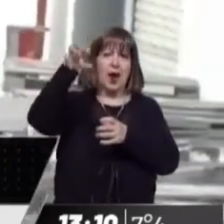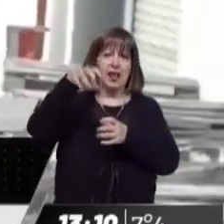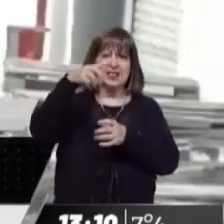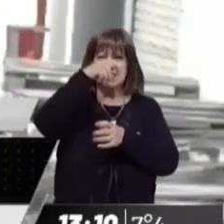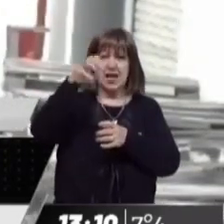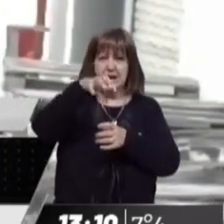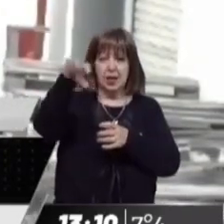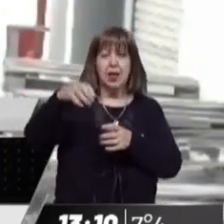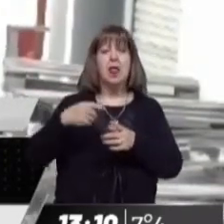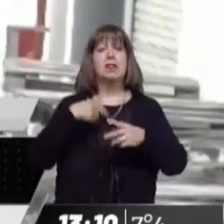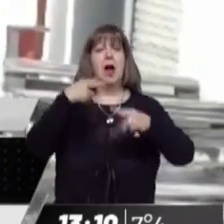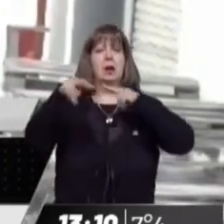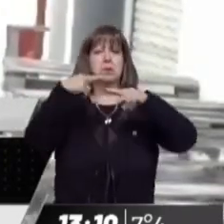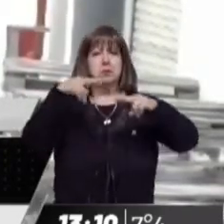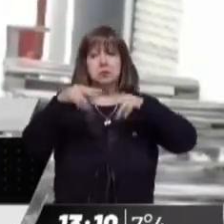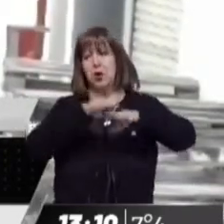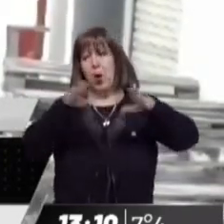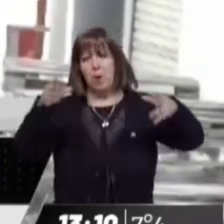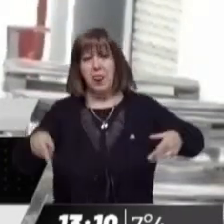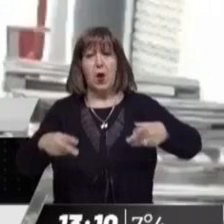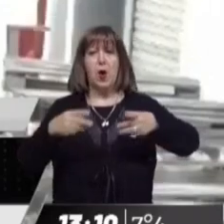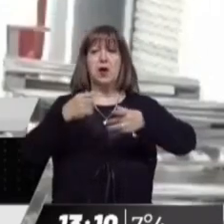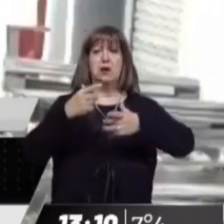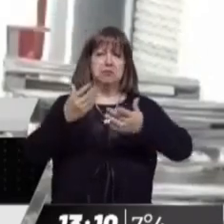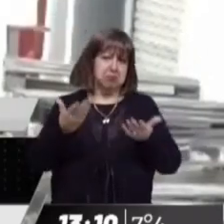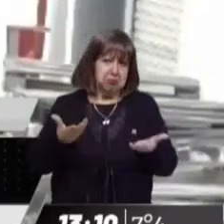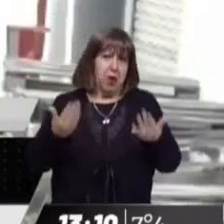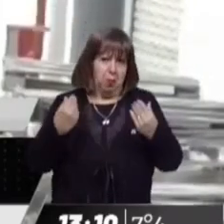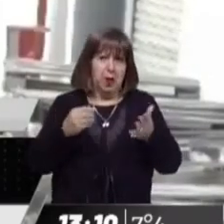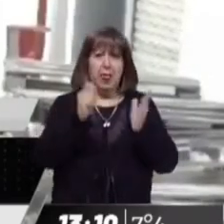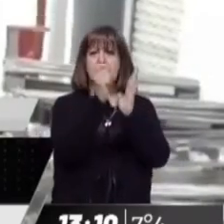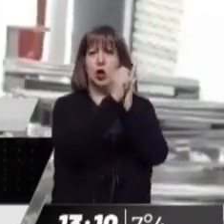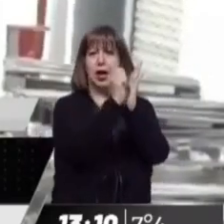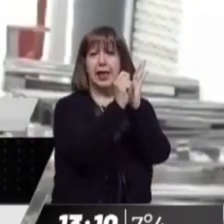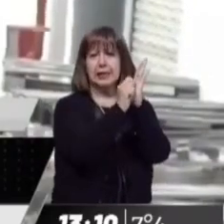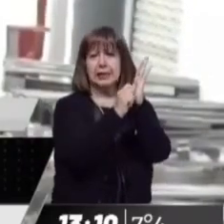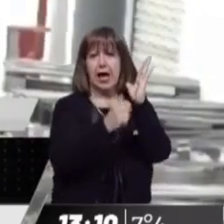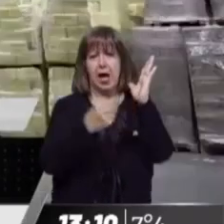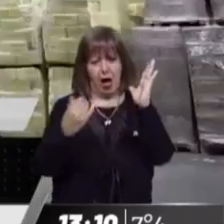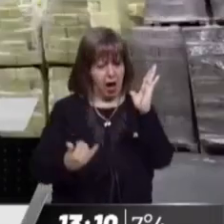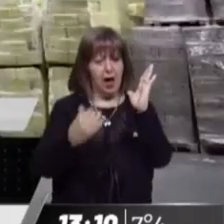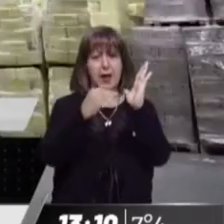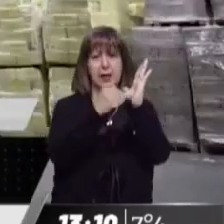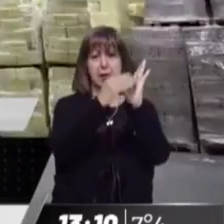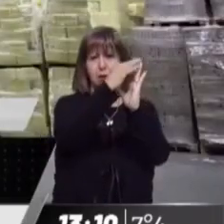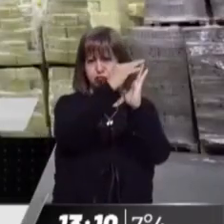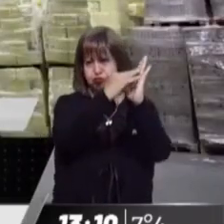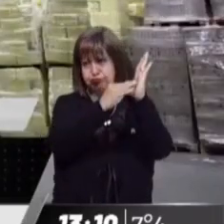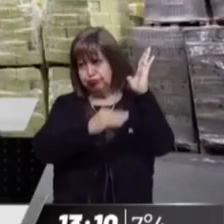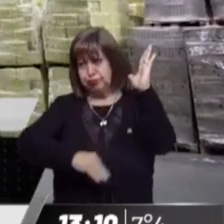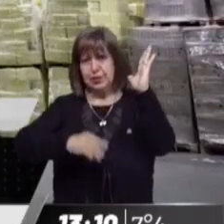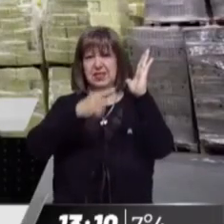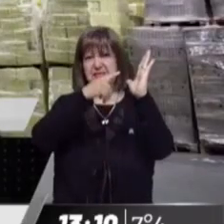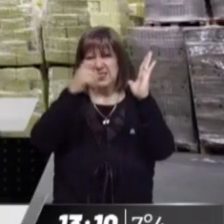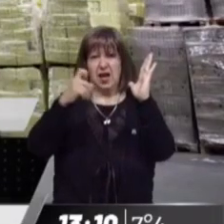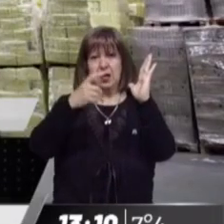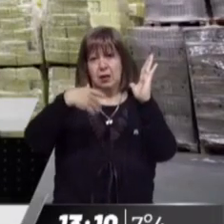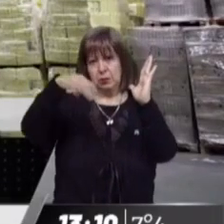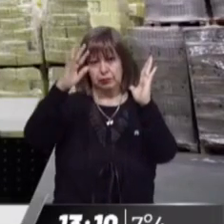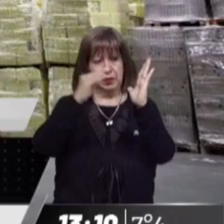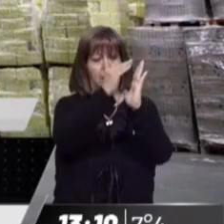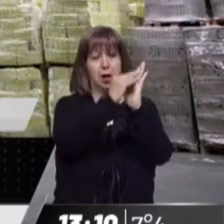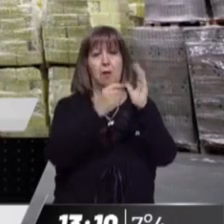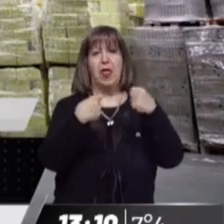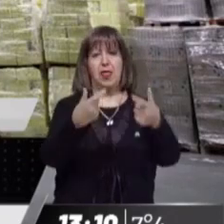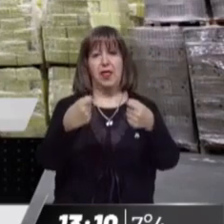que ya veníamos ayudando, por lo cual nos daba una ventaja relativa para distribuir en todo el país. Y cuando nos planteó